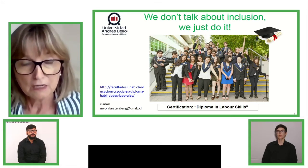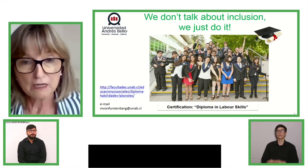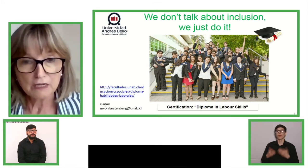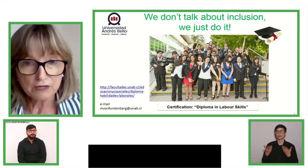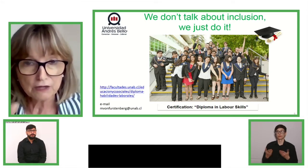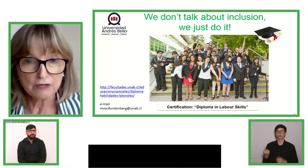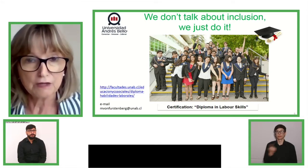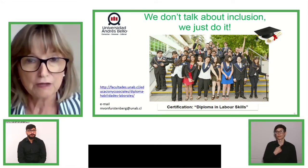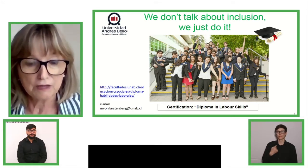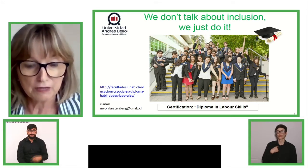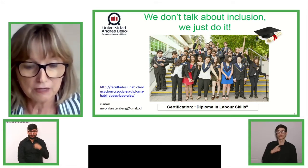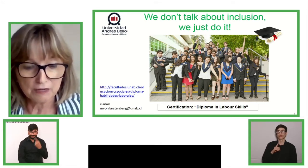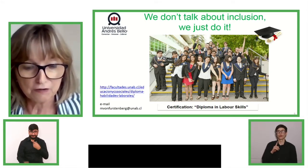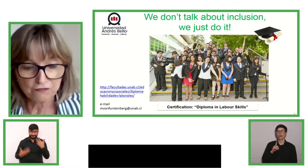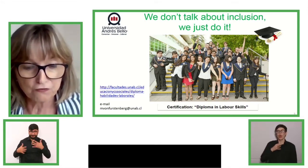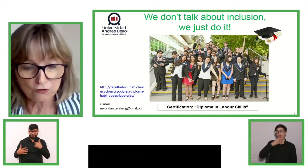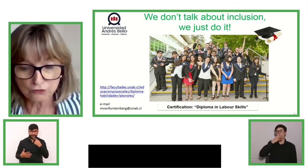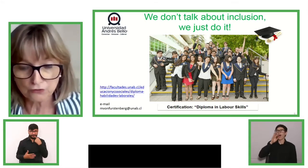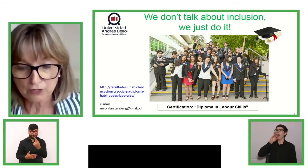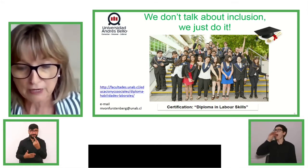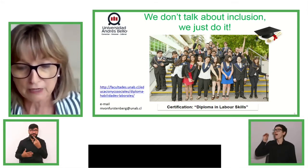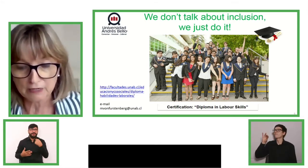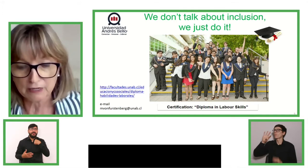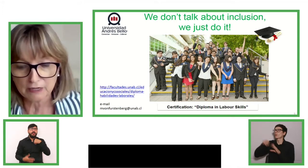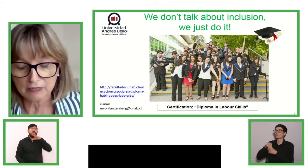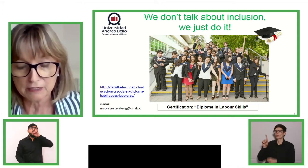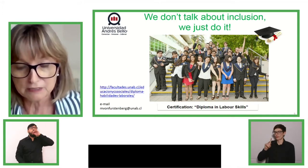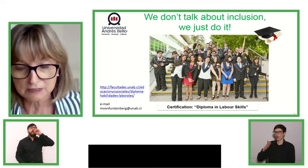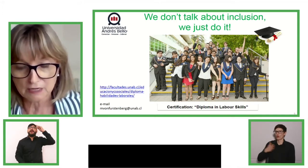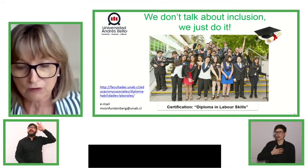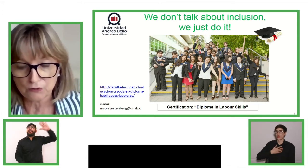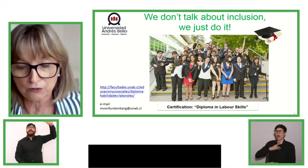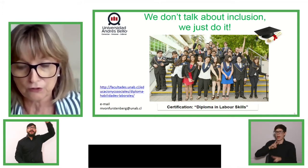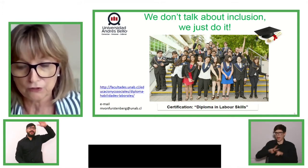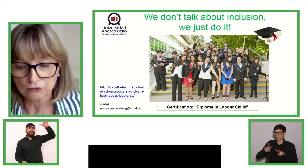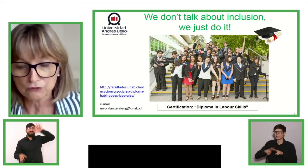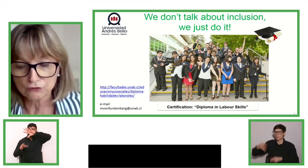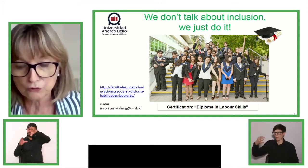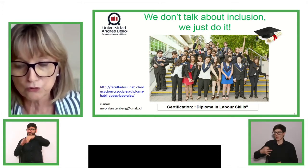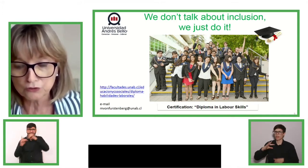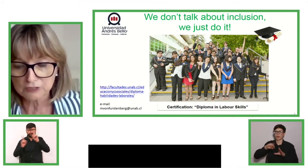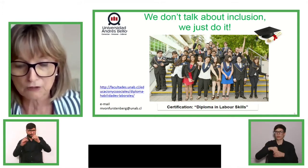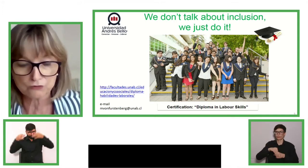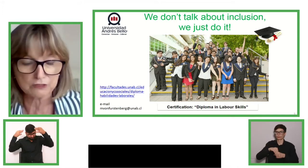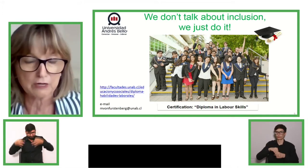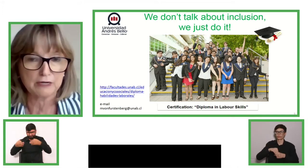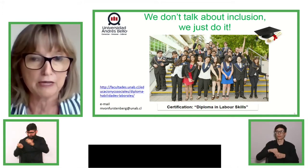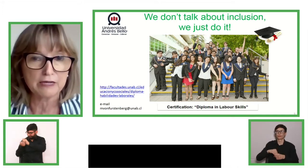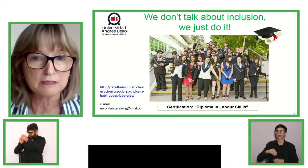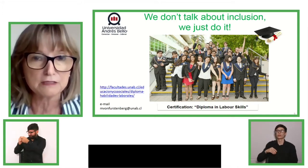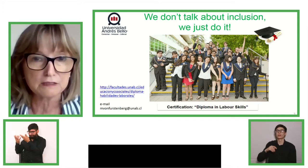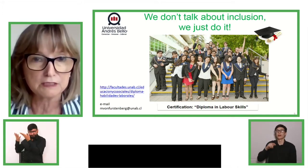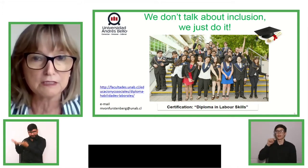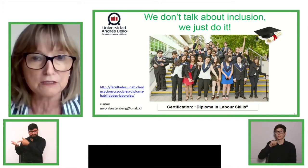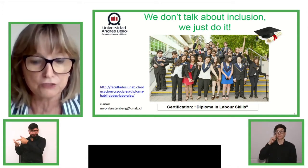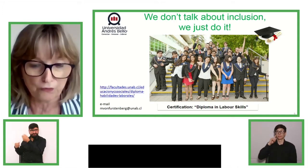nosotros no hablamos de inclusión, lo hacemos. Esta foto es...